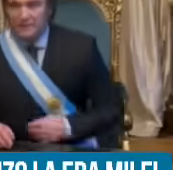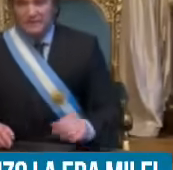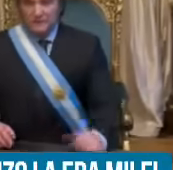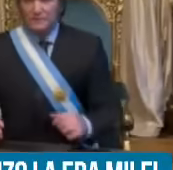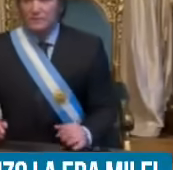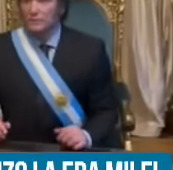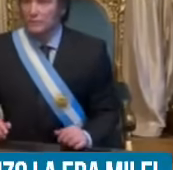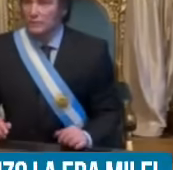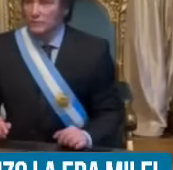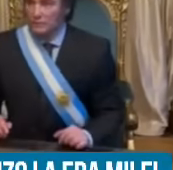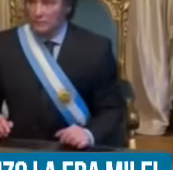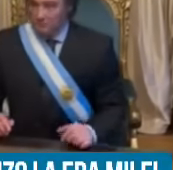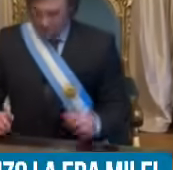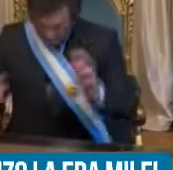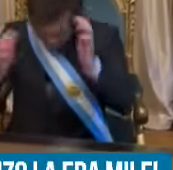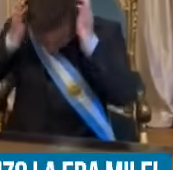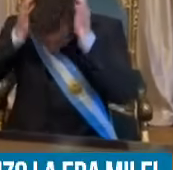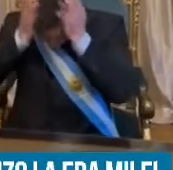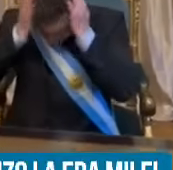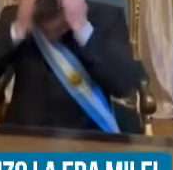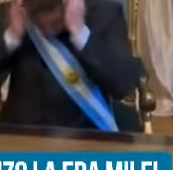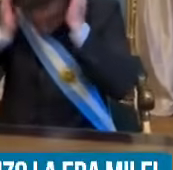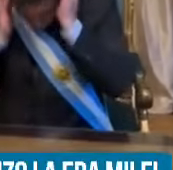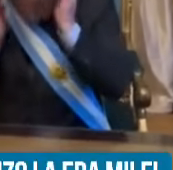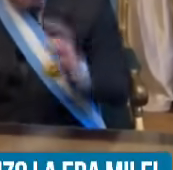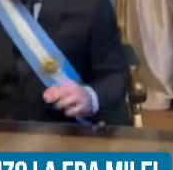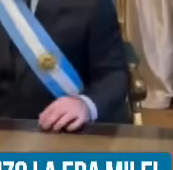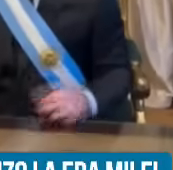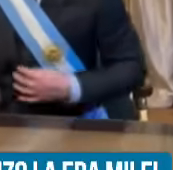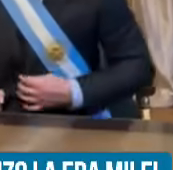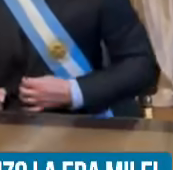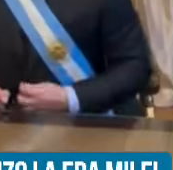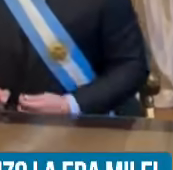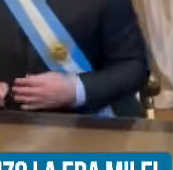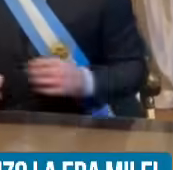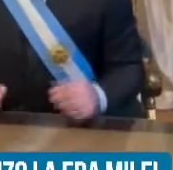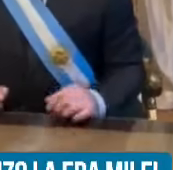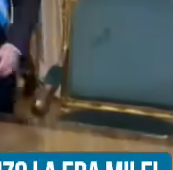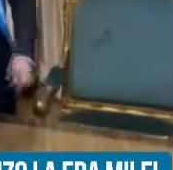Bolsonaro, si se puede pensar así, aunque pertenecía a la Cámara de Diputados durante mucho tiempo, era un